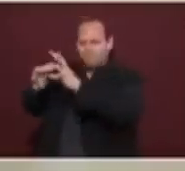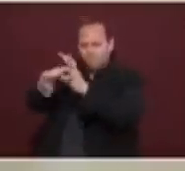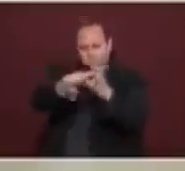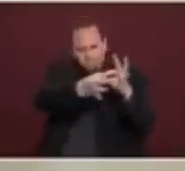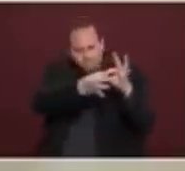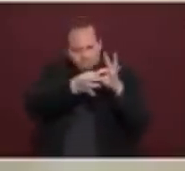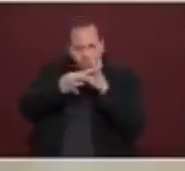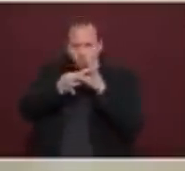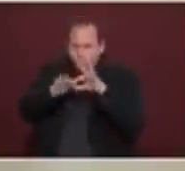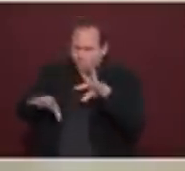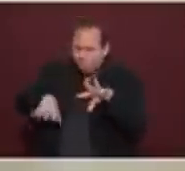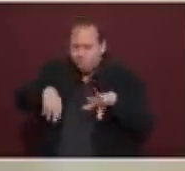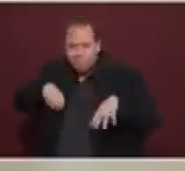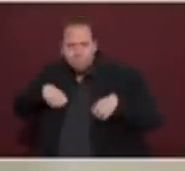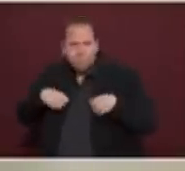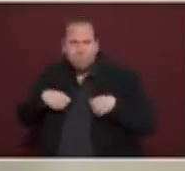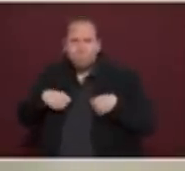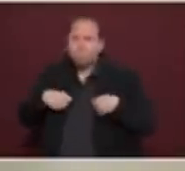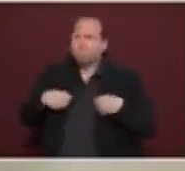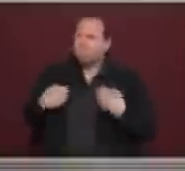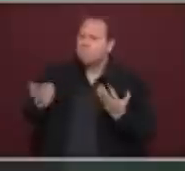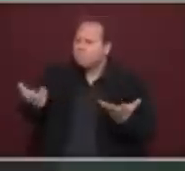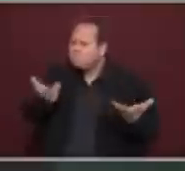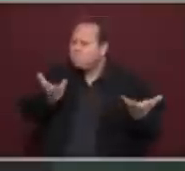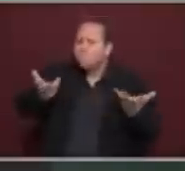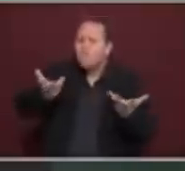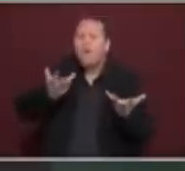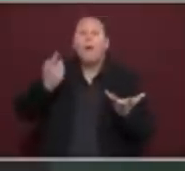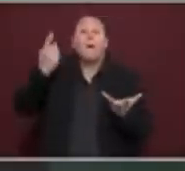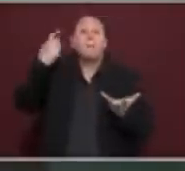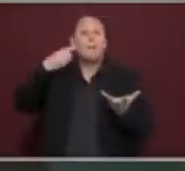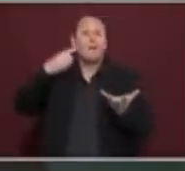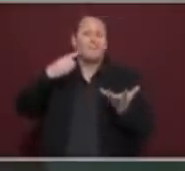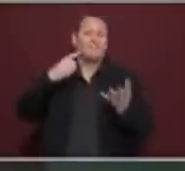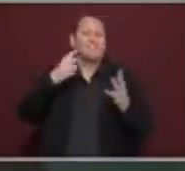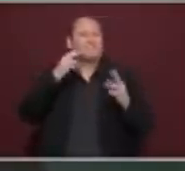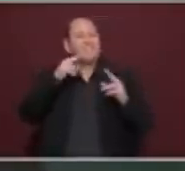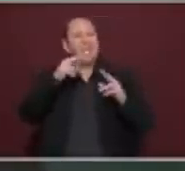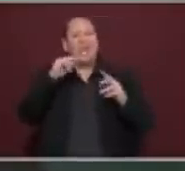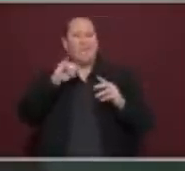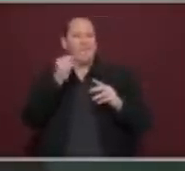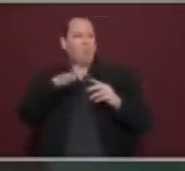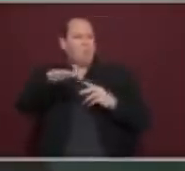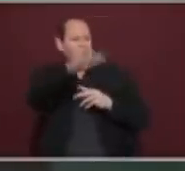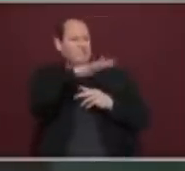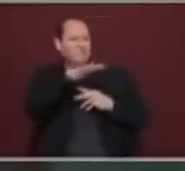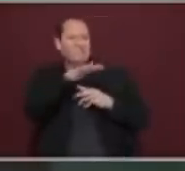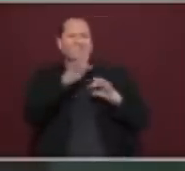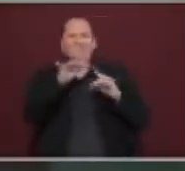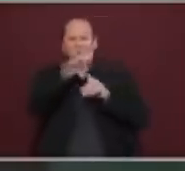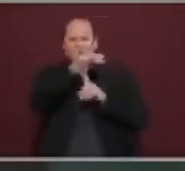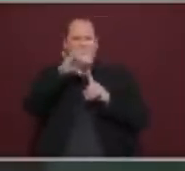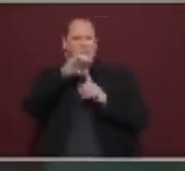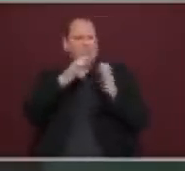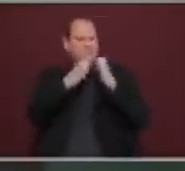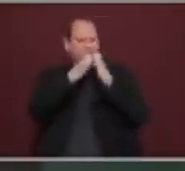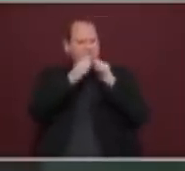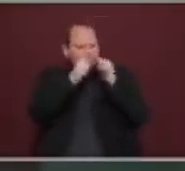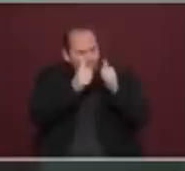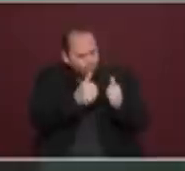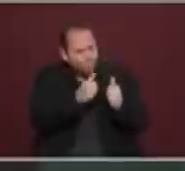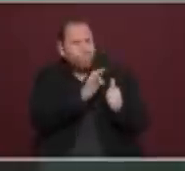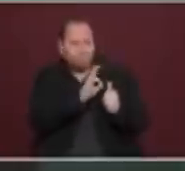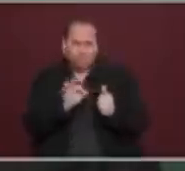para atender la emergencia en tijuana y